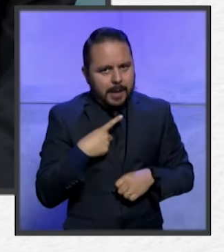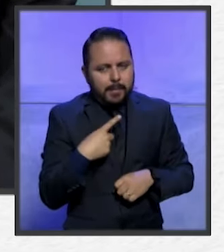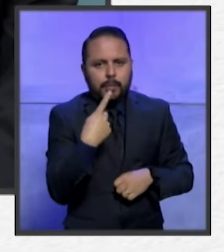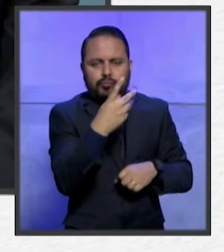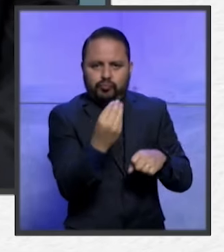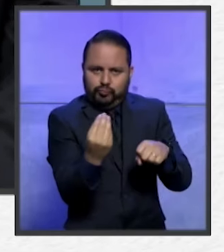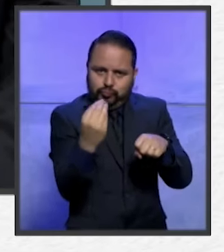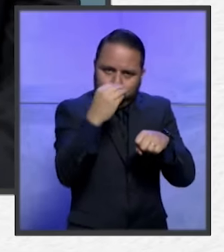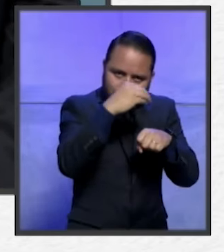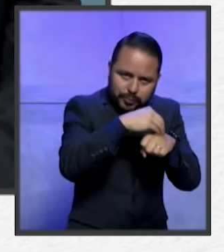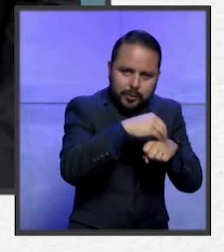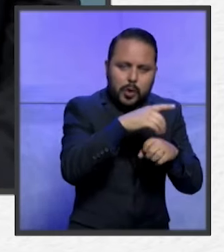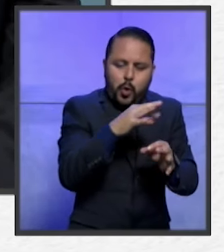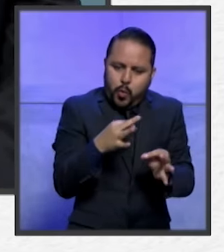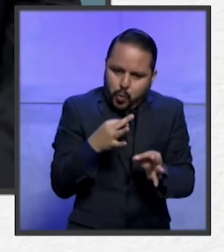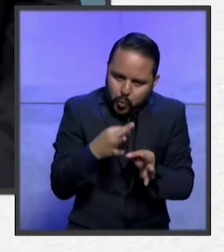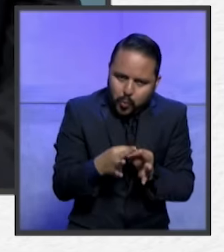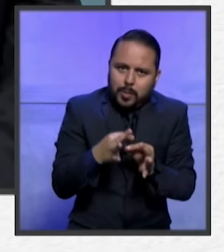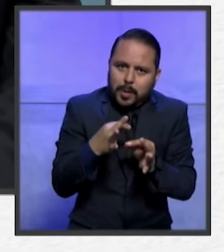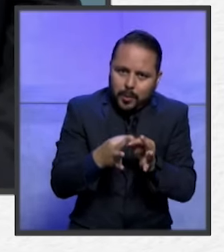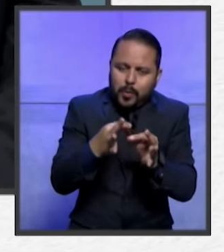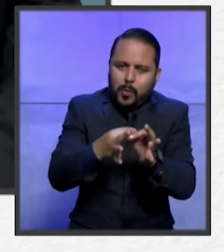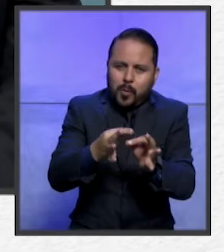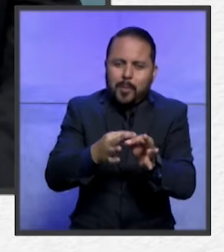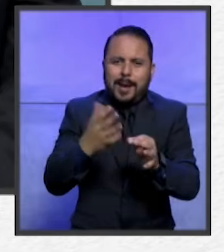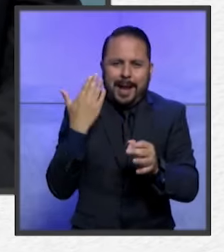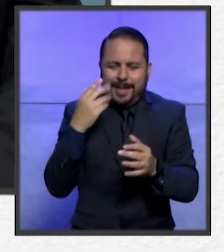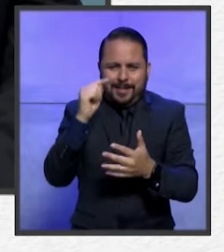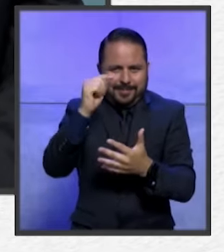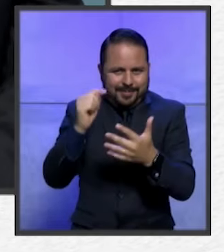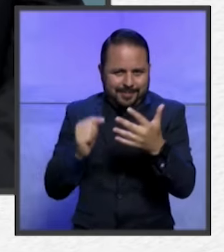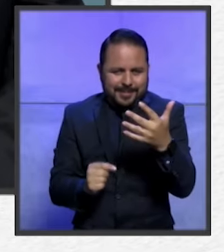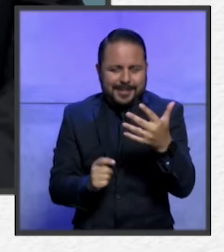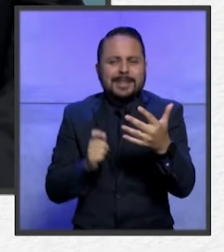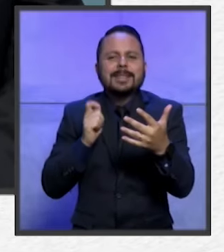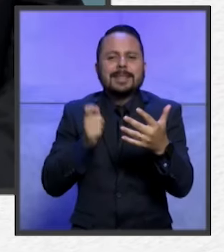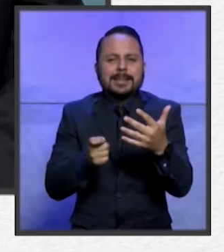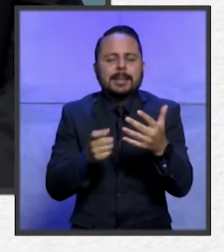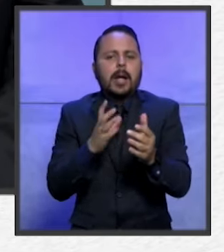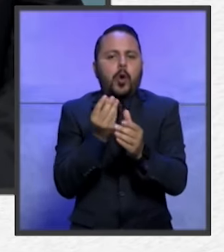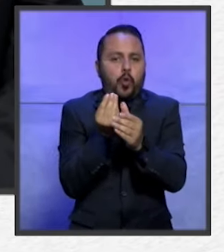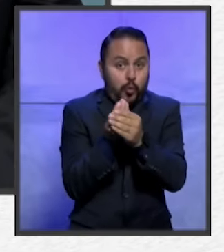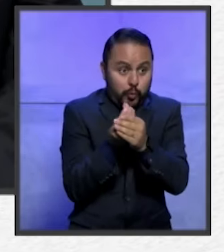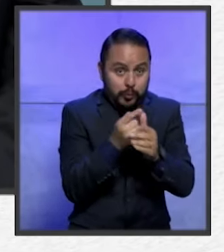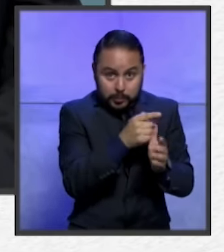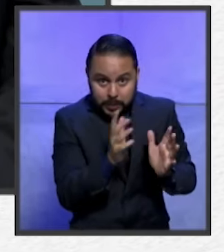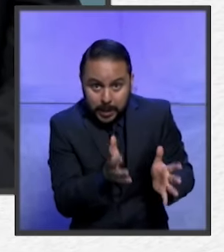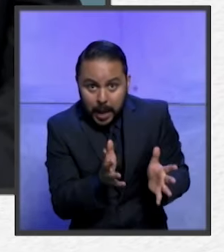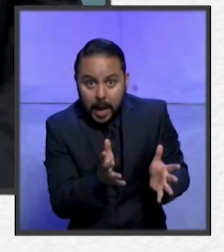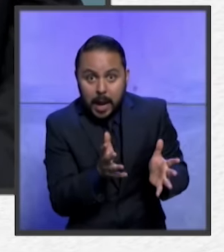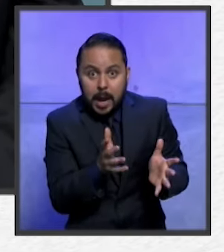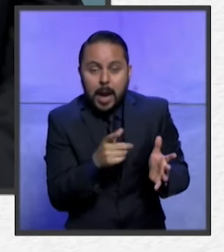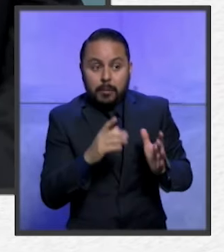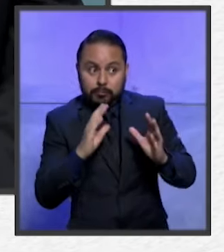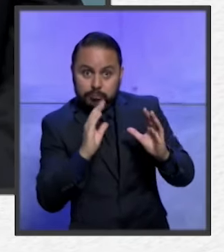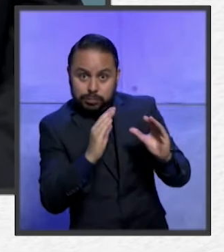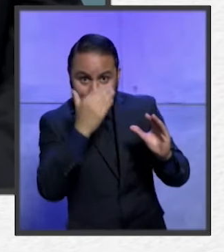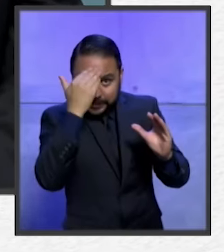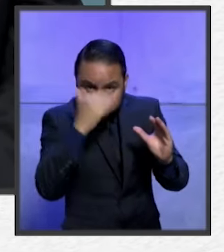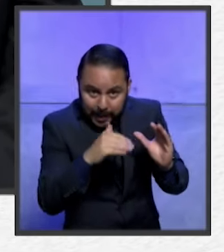habilitado y cumplir con eh estos aspectos en cuanto a los cursos los